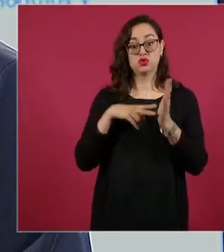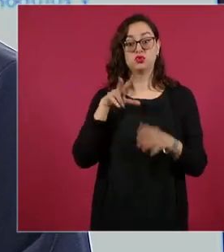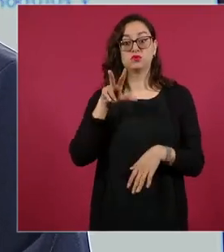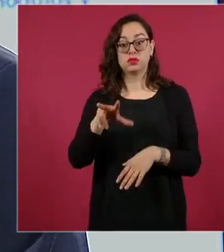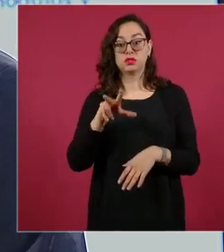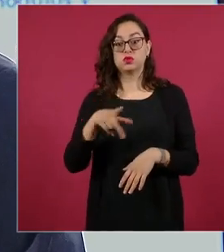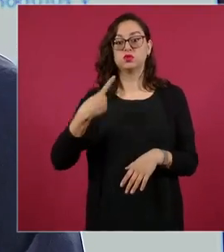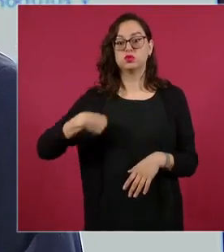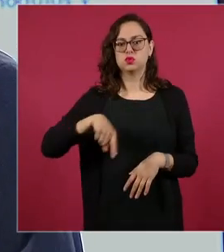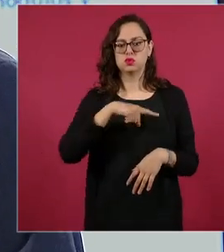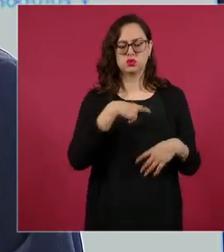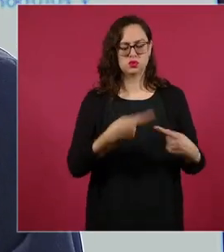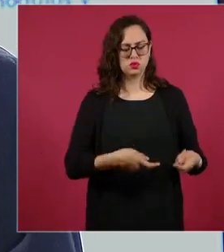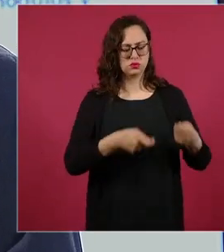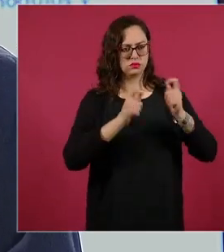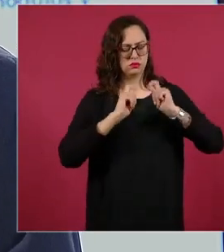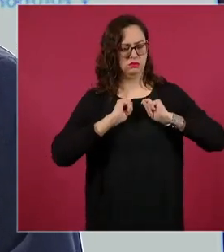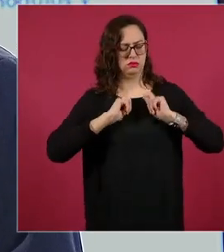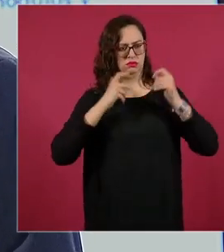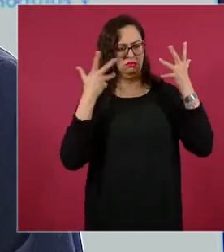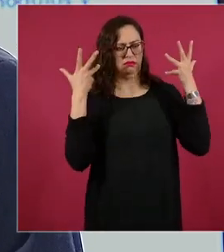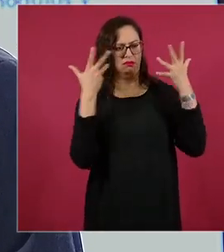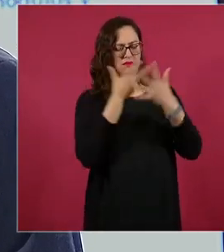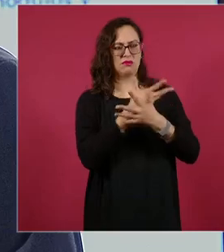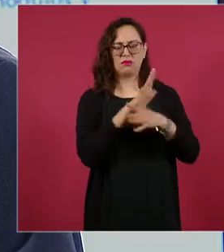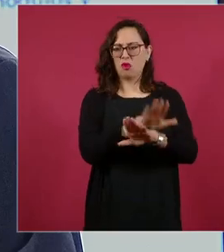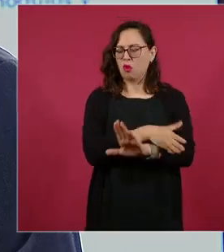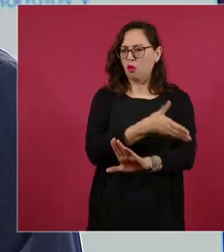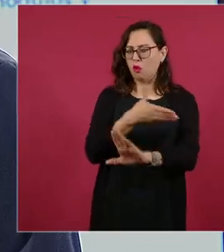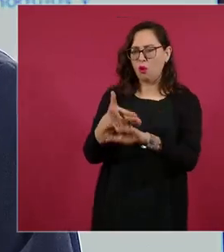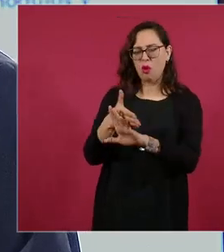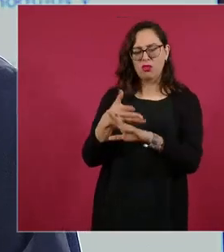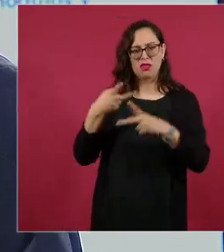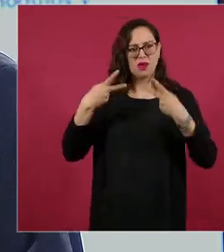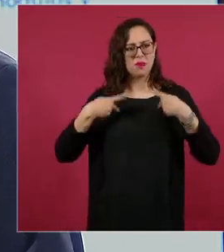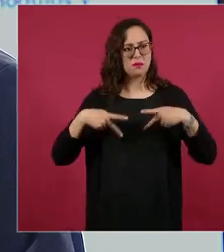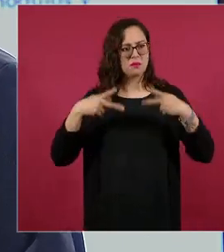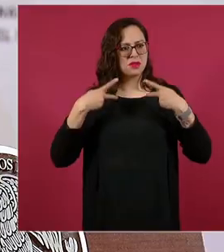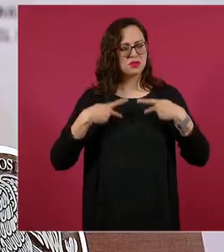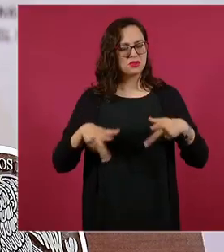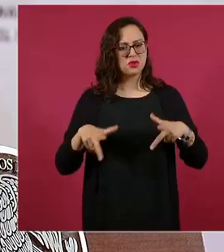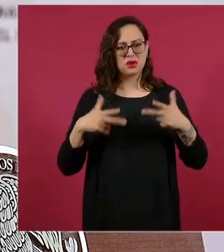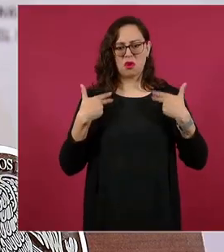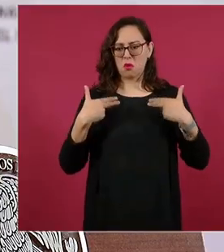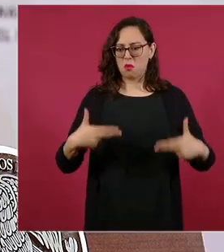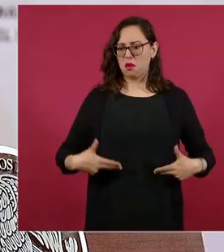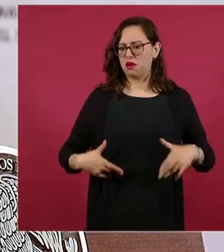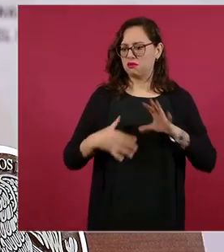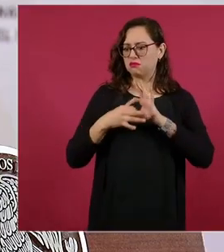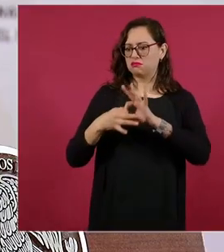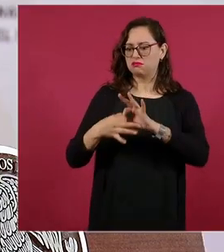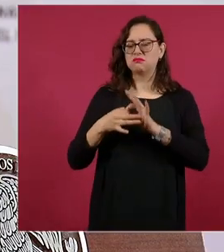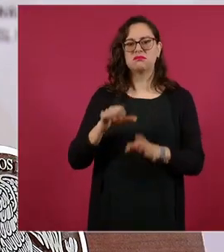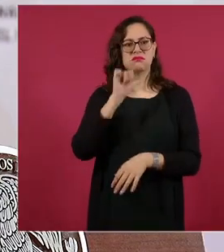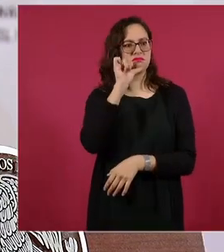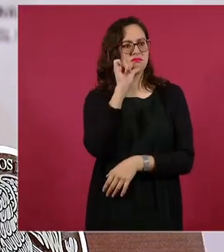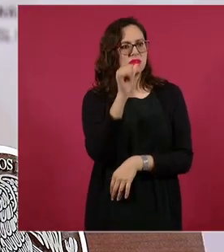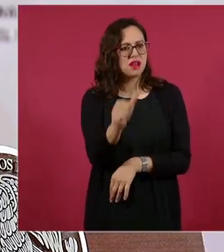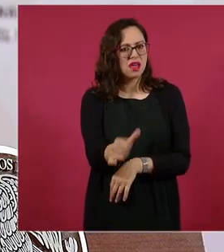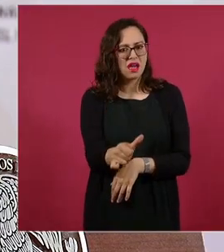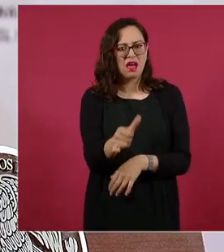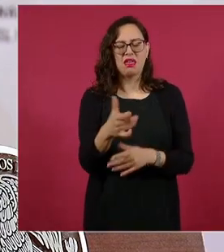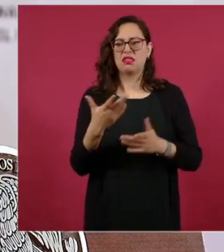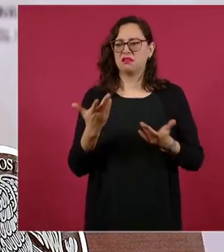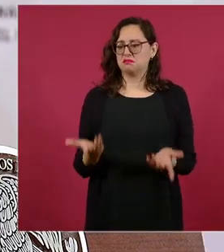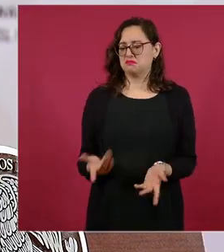deshumanizado, un FOBISTE fuera, alejado de su misión social, un FOBISTE completamente